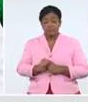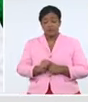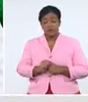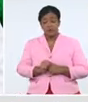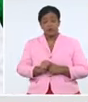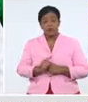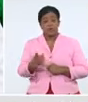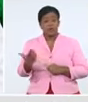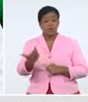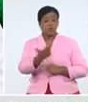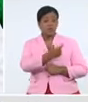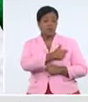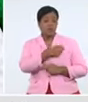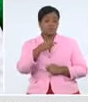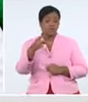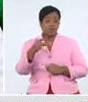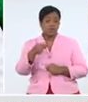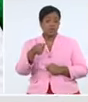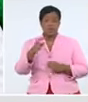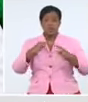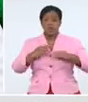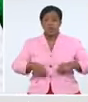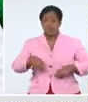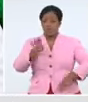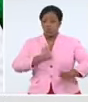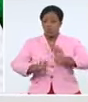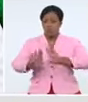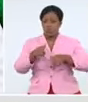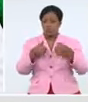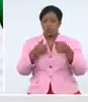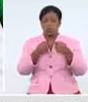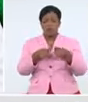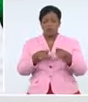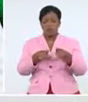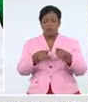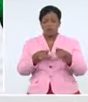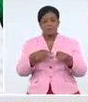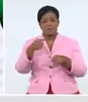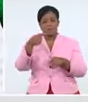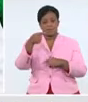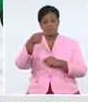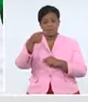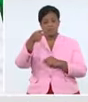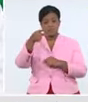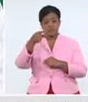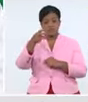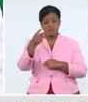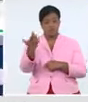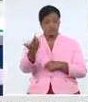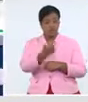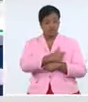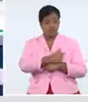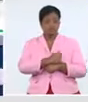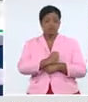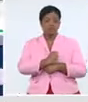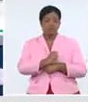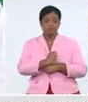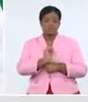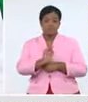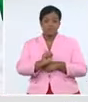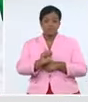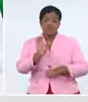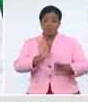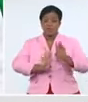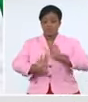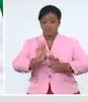aumenta muchísimo el título de anticuerpo, pero igual hay que completar su tercera dosis. La línea de combate, por así decirlo,